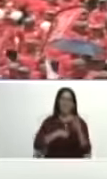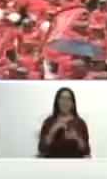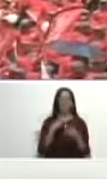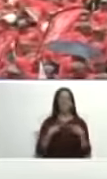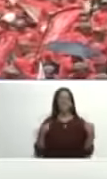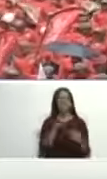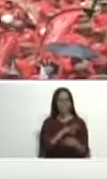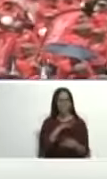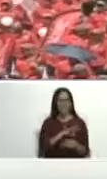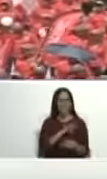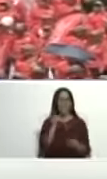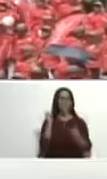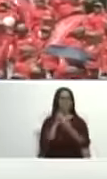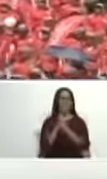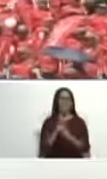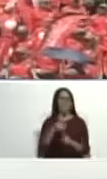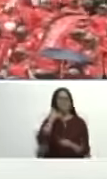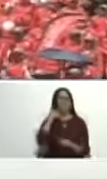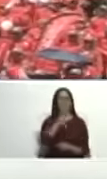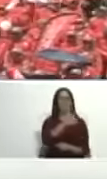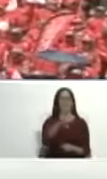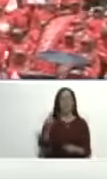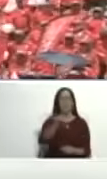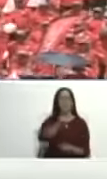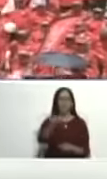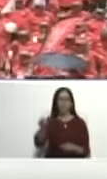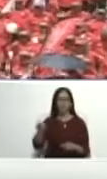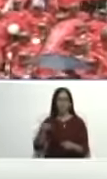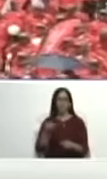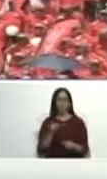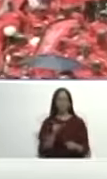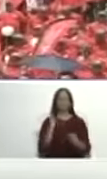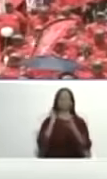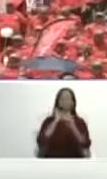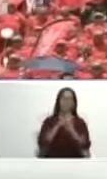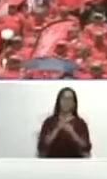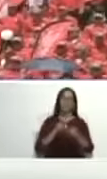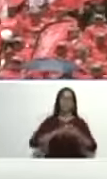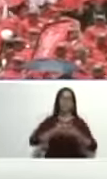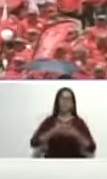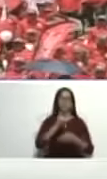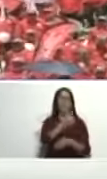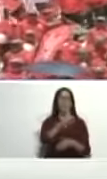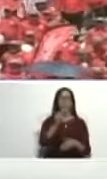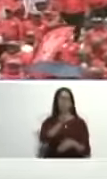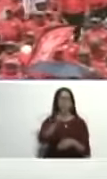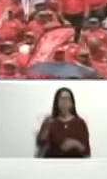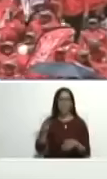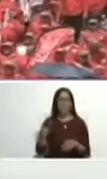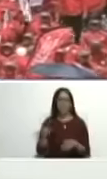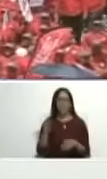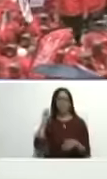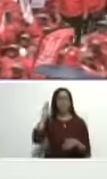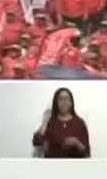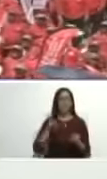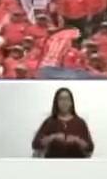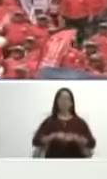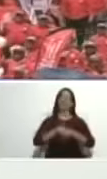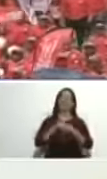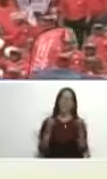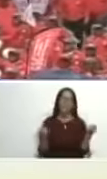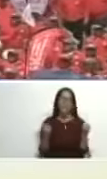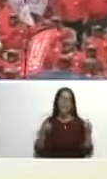sociales, desde el teléfono de cada uno de ustedes, desde el acto de cada uno de ustedes, para romper